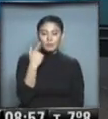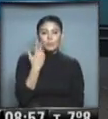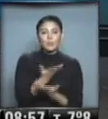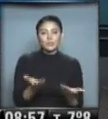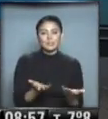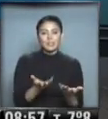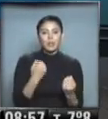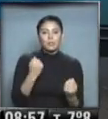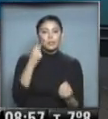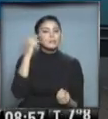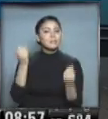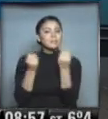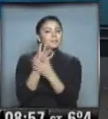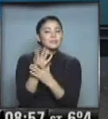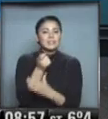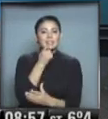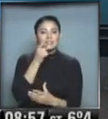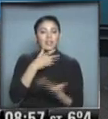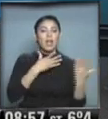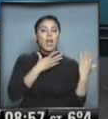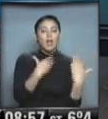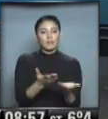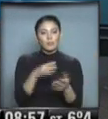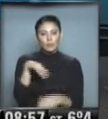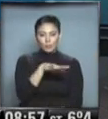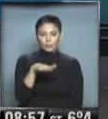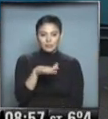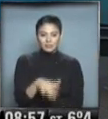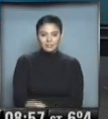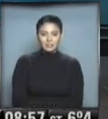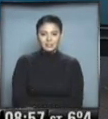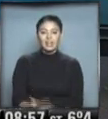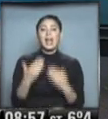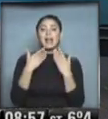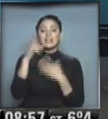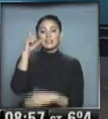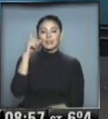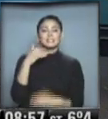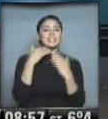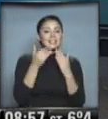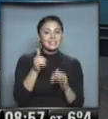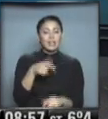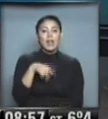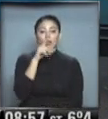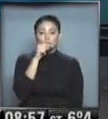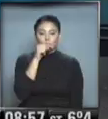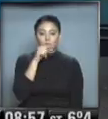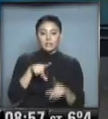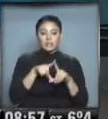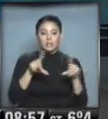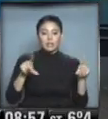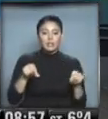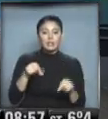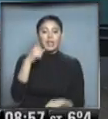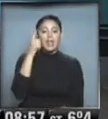demuestra el poder de la creatividad cuando se pone al servicio de la comunidad el twitter si te pasa el twitter esteban tecno